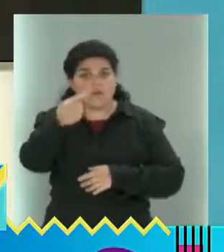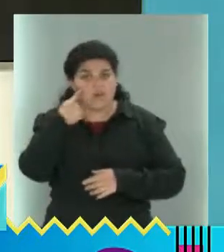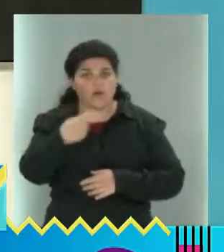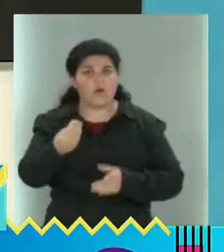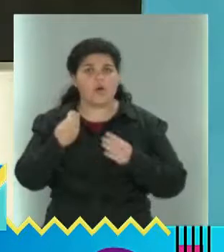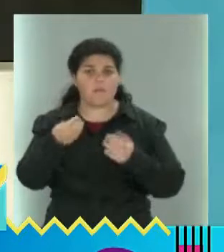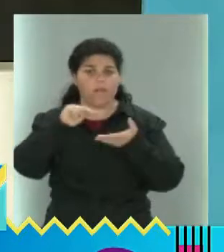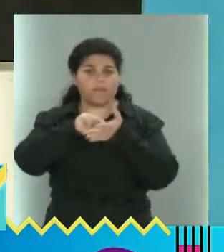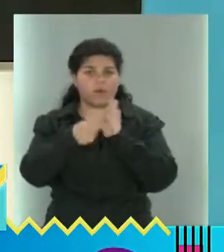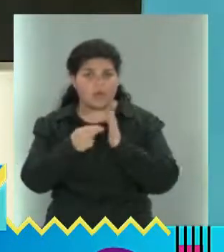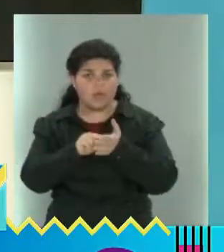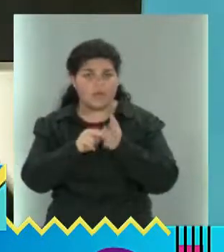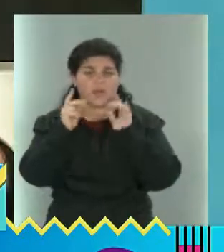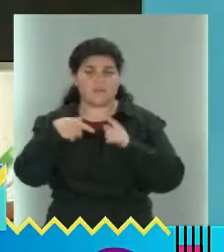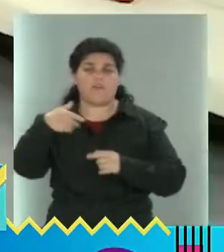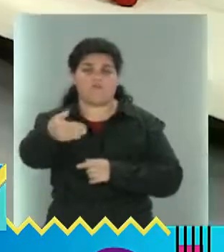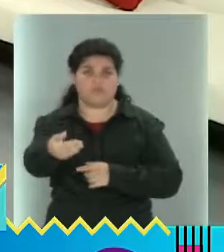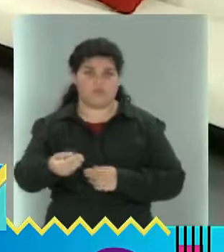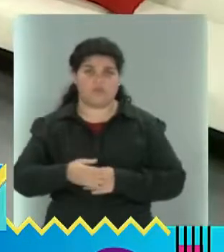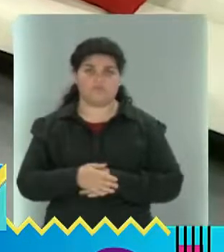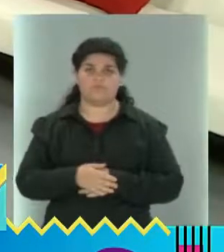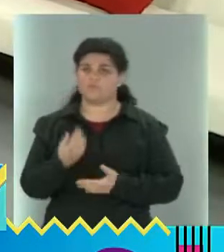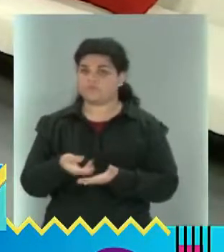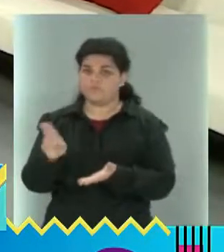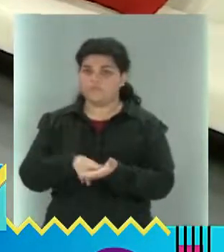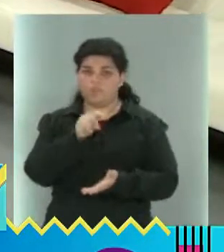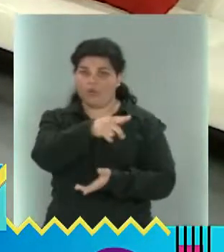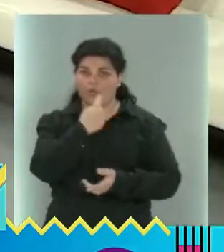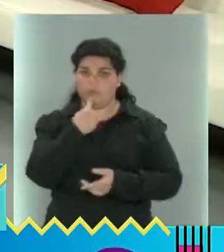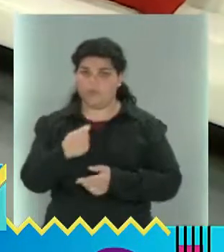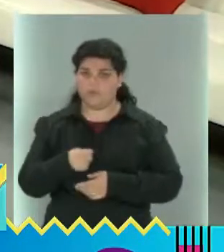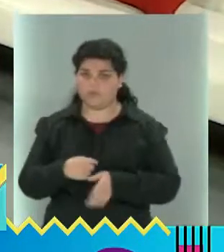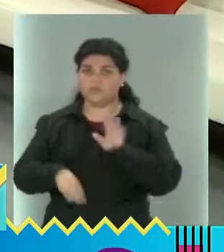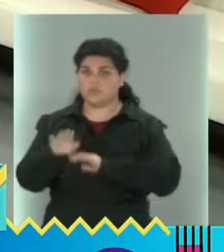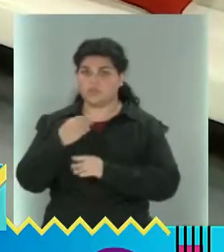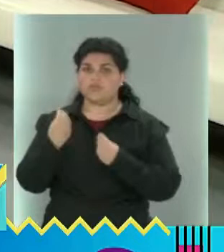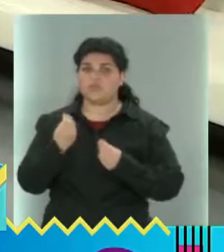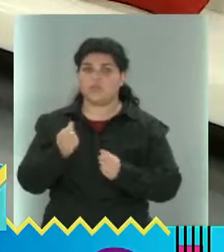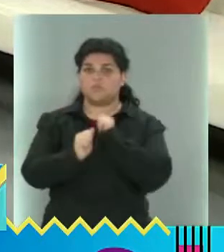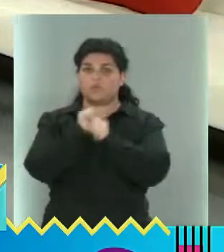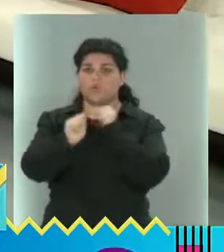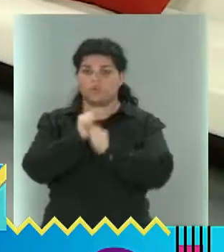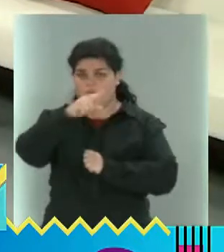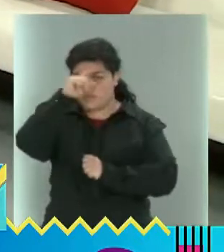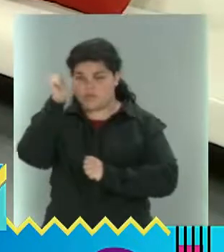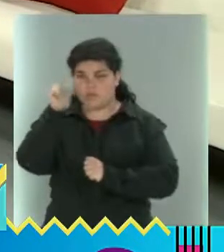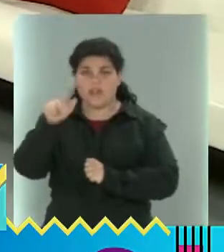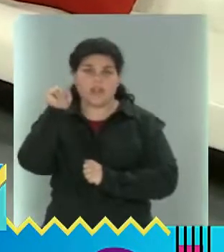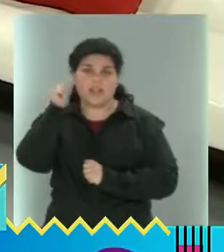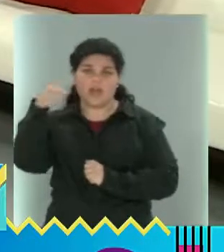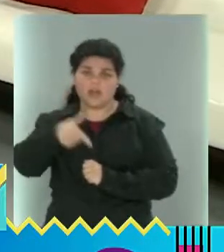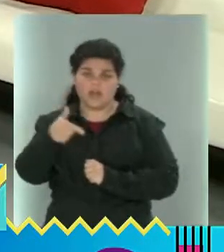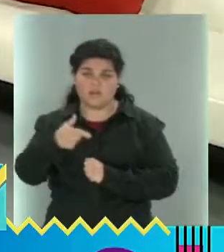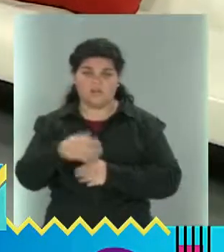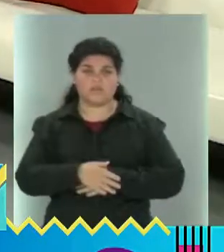ahora y también a largo plazo. Pero me vuelvo a la pregunta que hacía vos, Gisela, que tenía que ver justamente con la producción nacional de hidrocarburos. Sí,